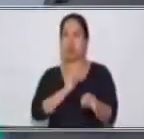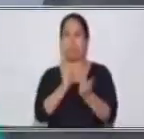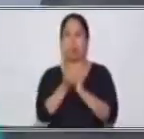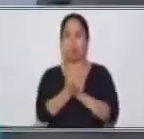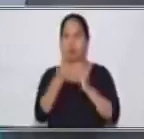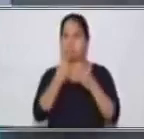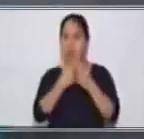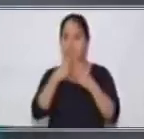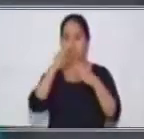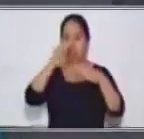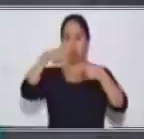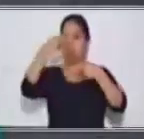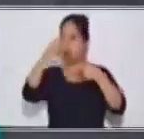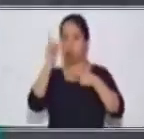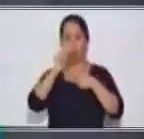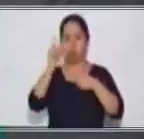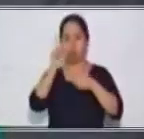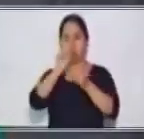poner